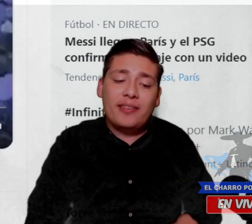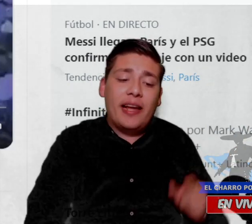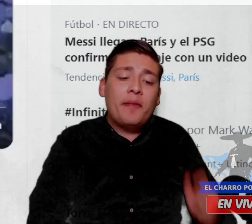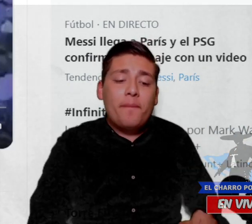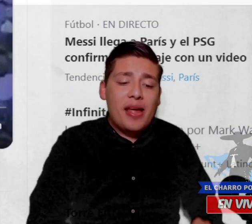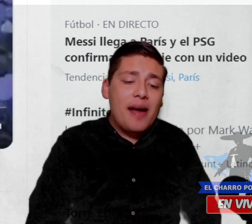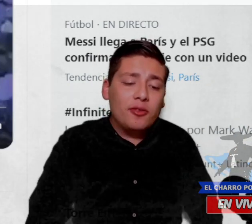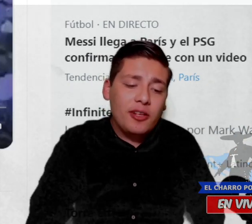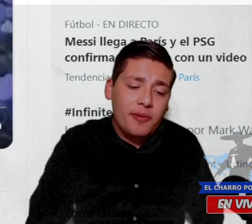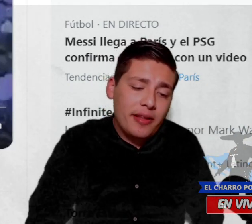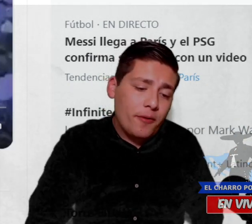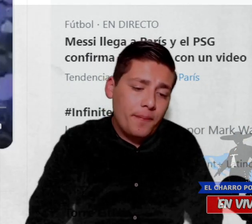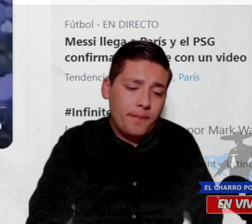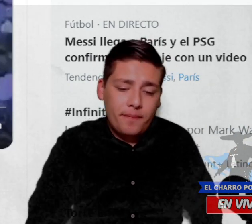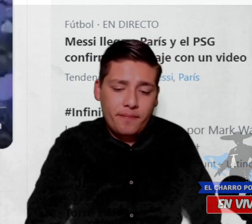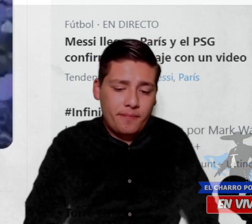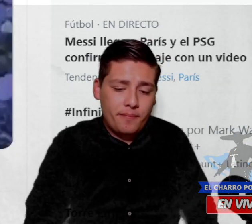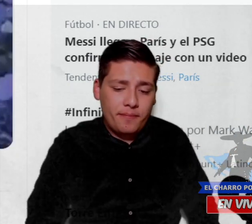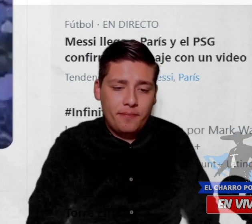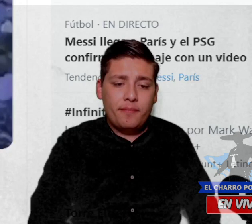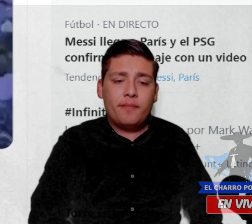ignorancia. Veamos el video.